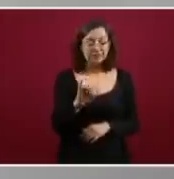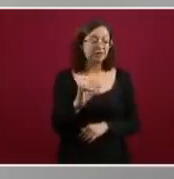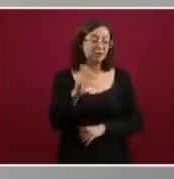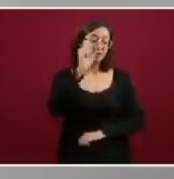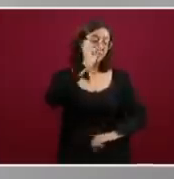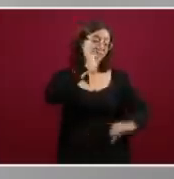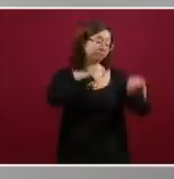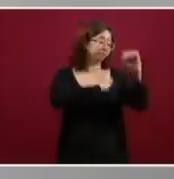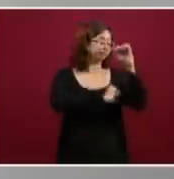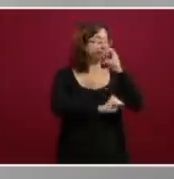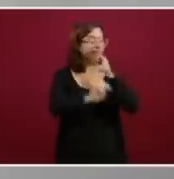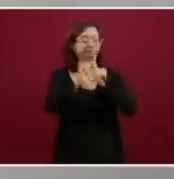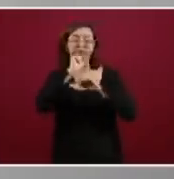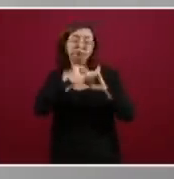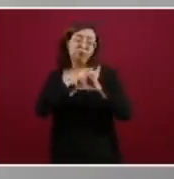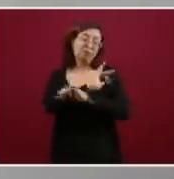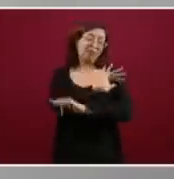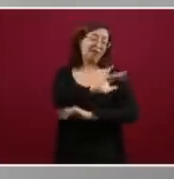orden del día